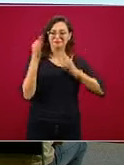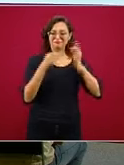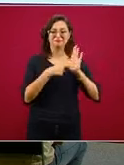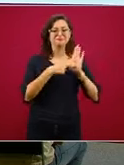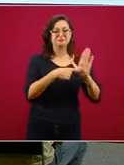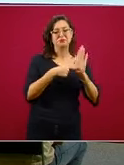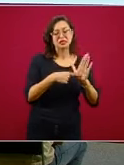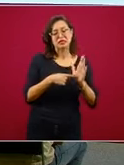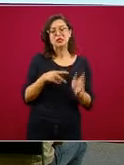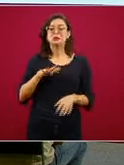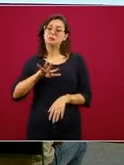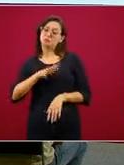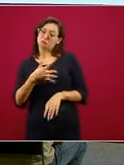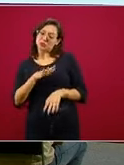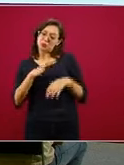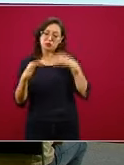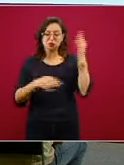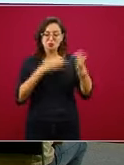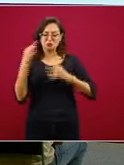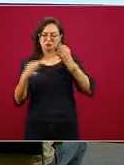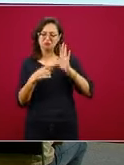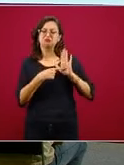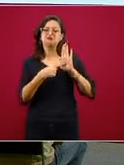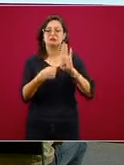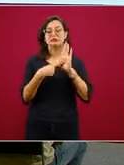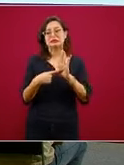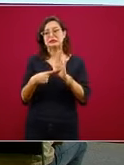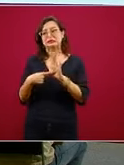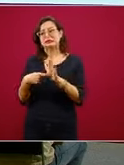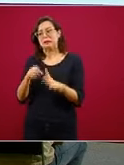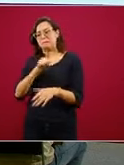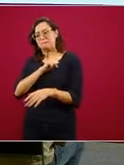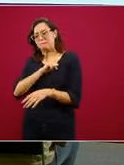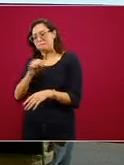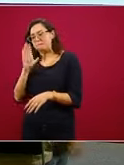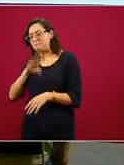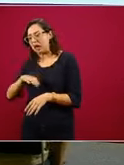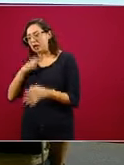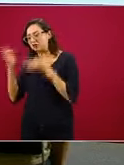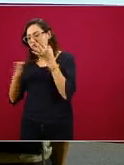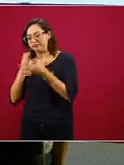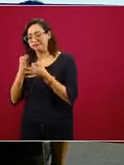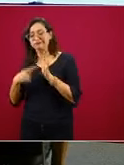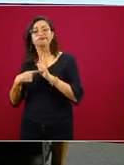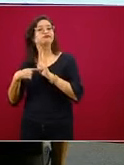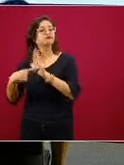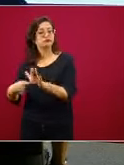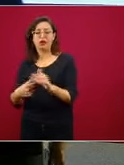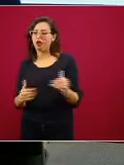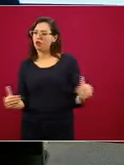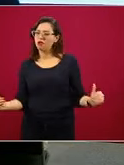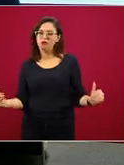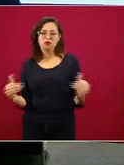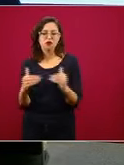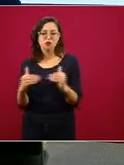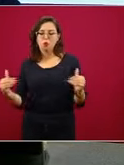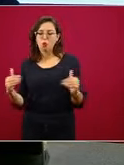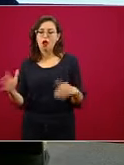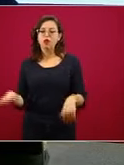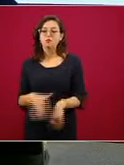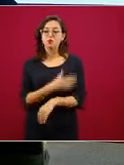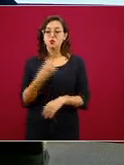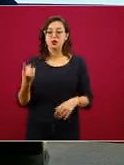muy buenas, las traemos. Cuando son malas, las traemos. ¿Por qué razón? Porque aquí lo que interesa es un